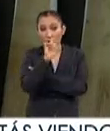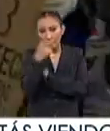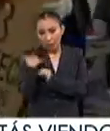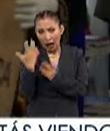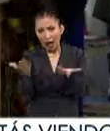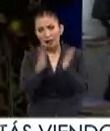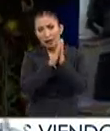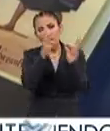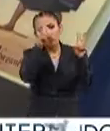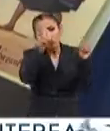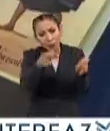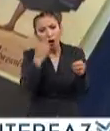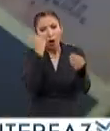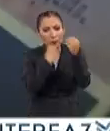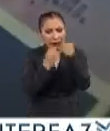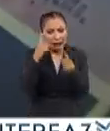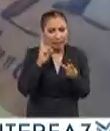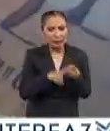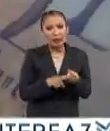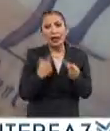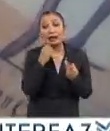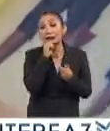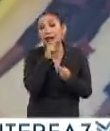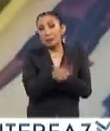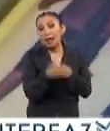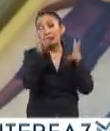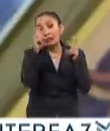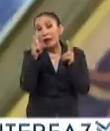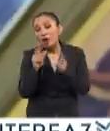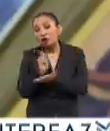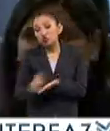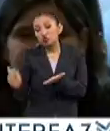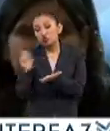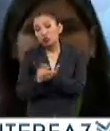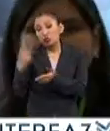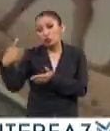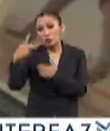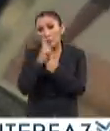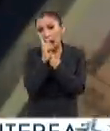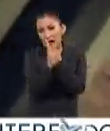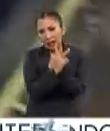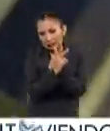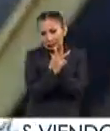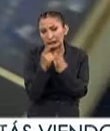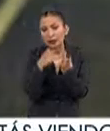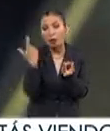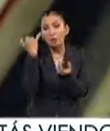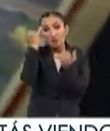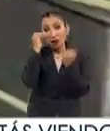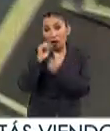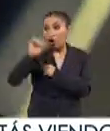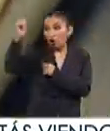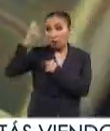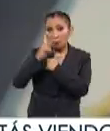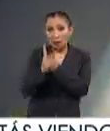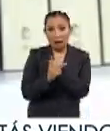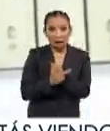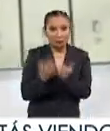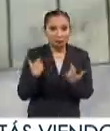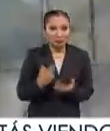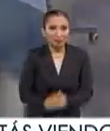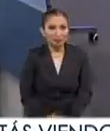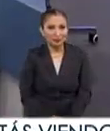incluirá volúmenes sobre su gastronomía, así como títulos escritos sobre el país sudamericano por autores extranjeros.